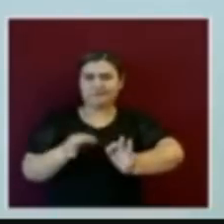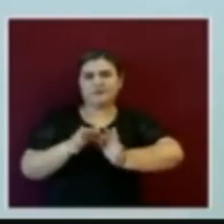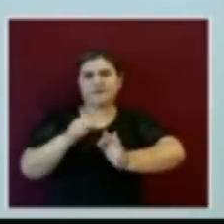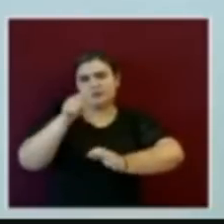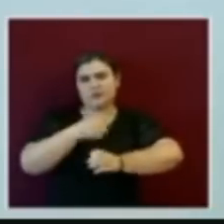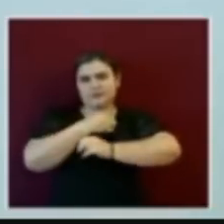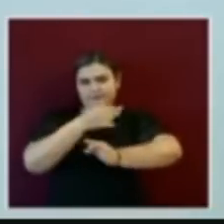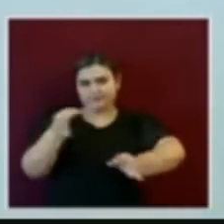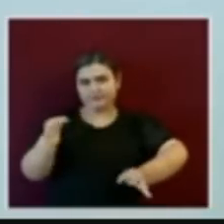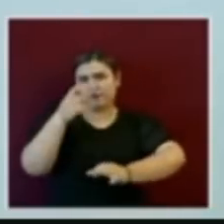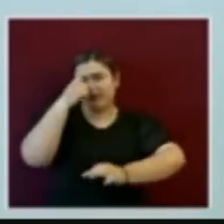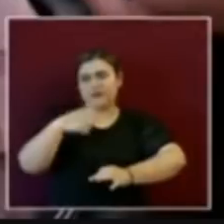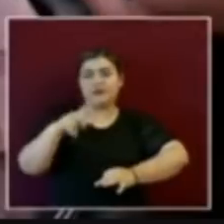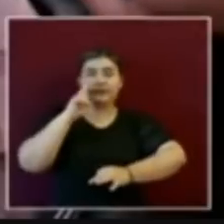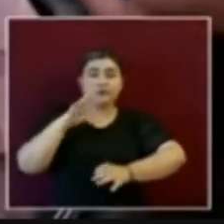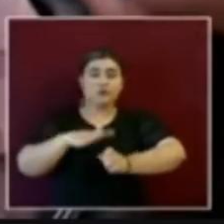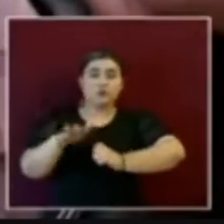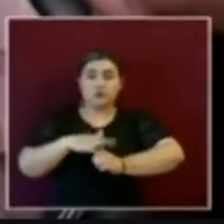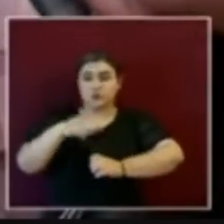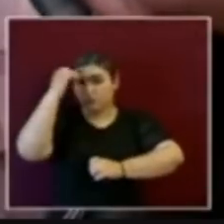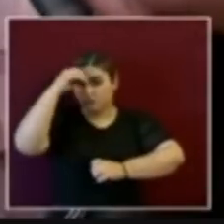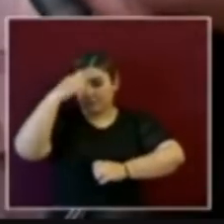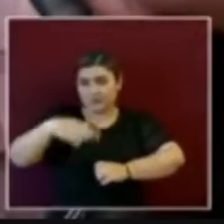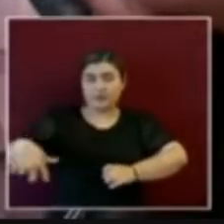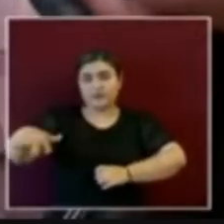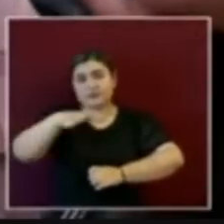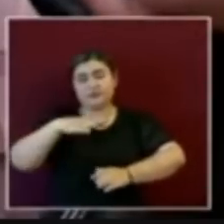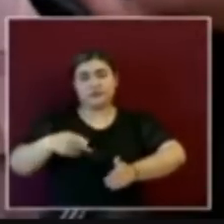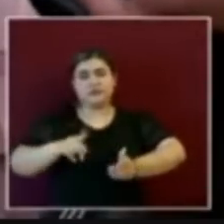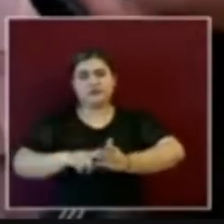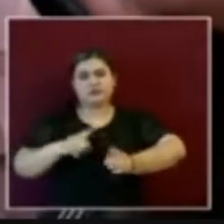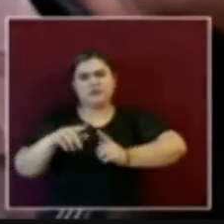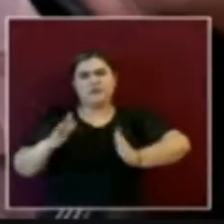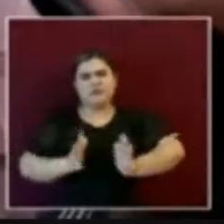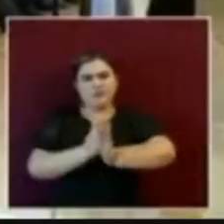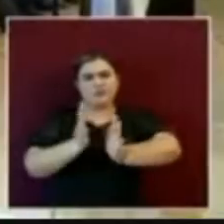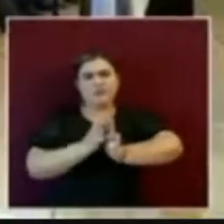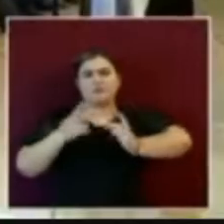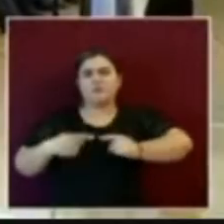los someteremos a la consideración de los integrantes